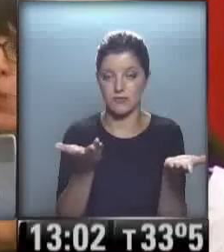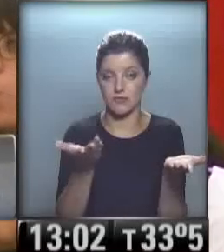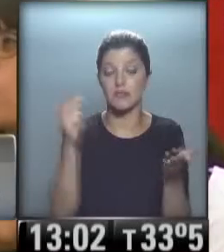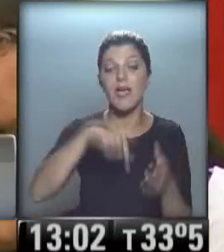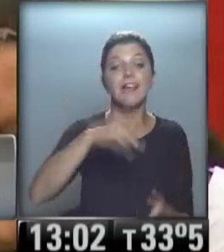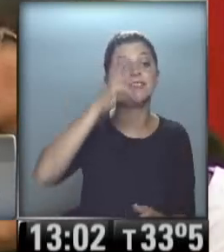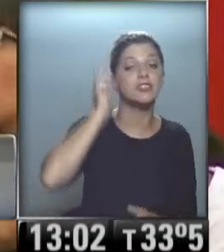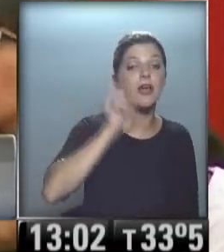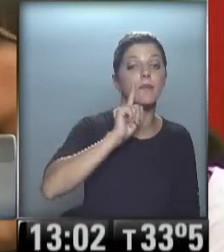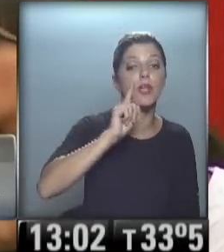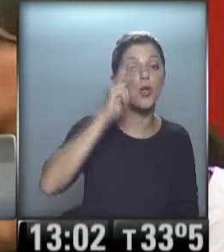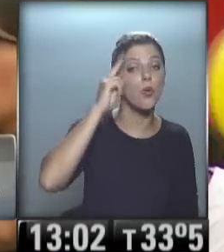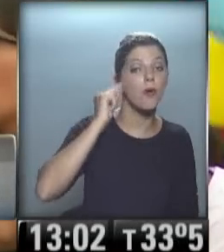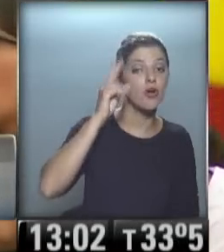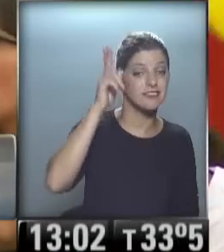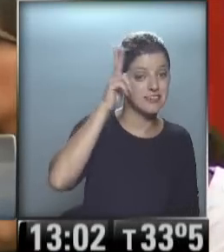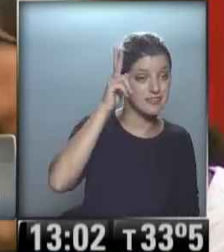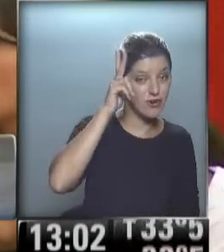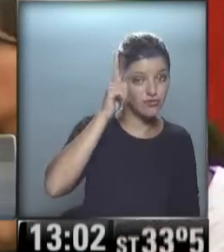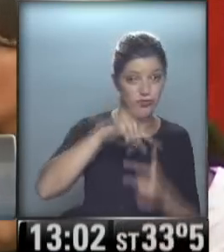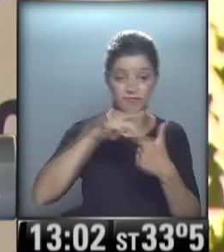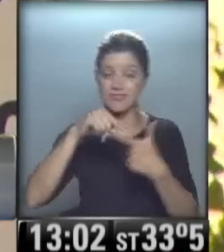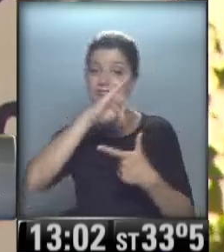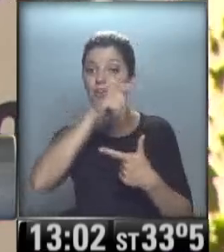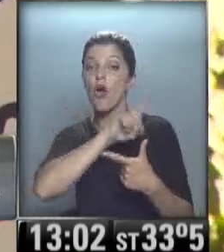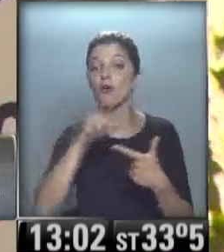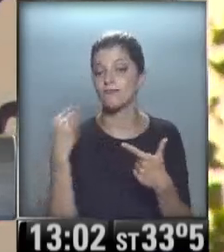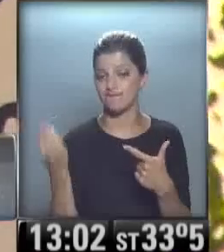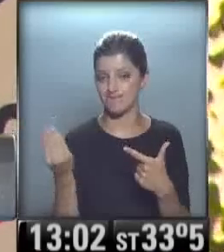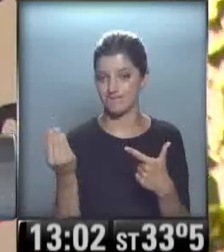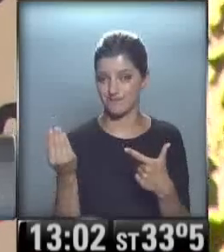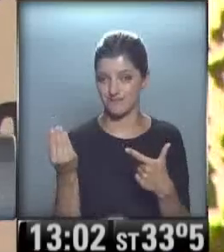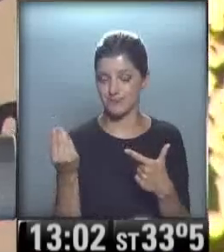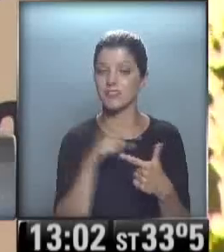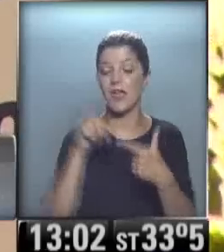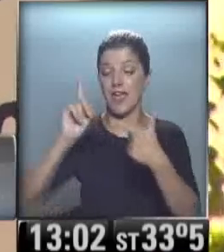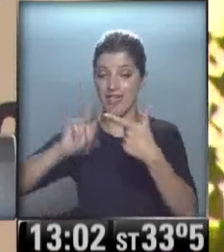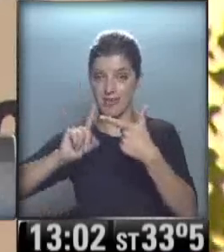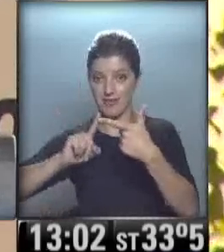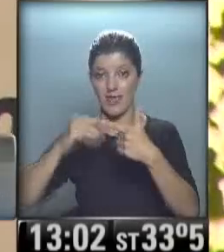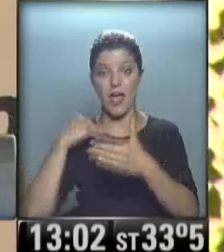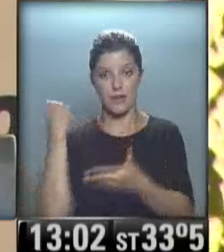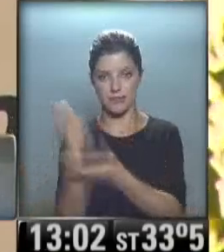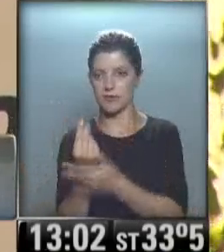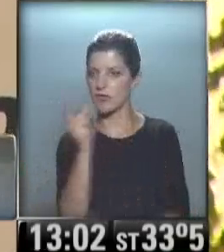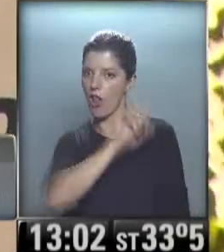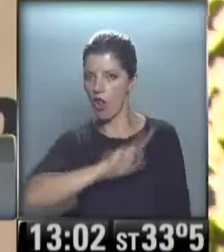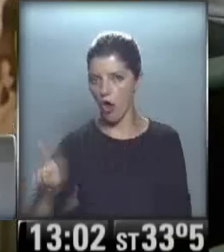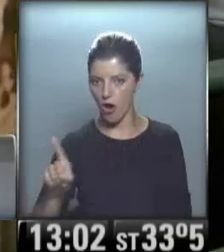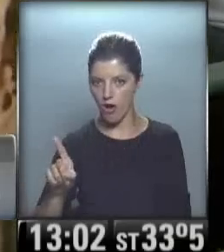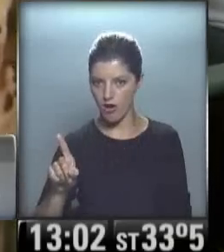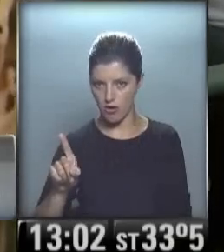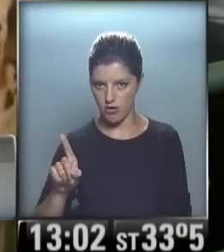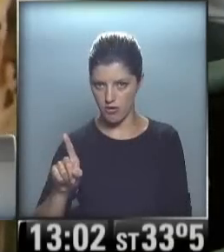98 del 88 el sí o el no bachel representa el no y por lo